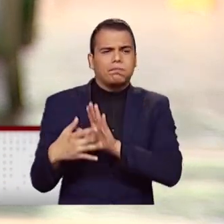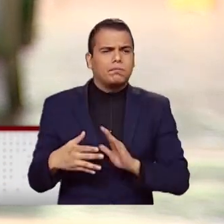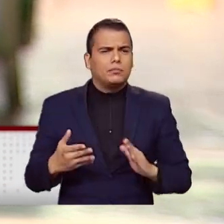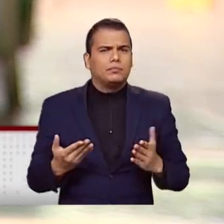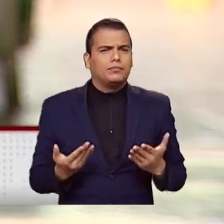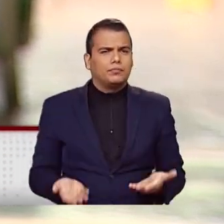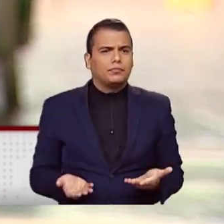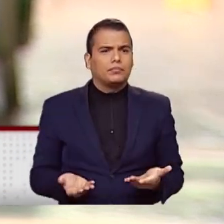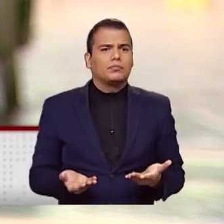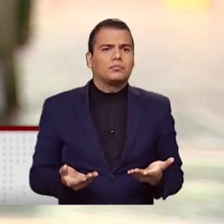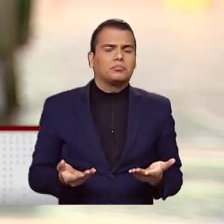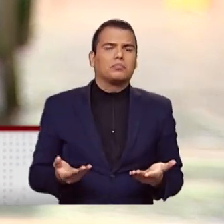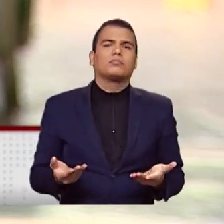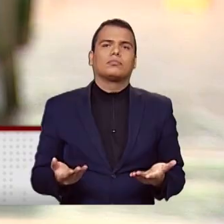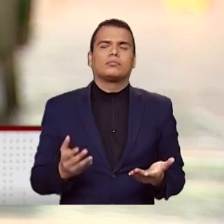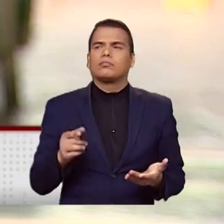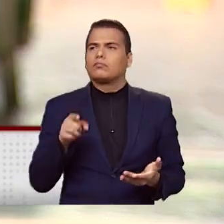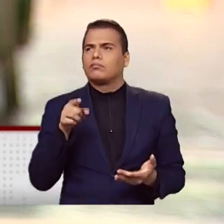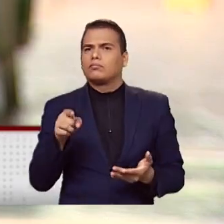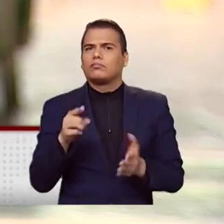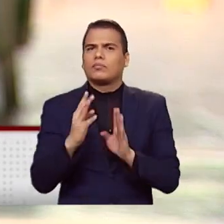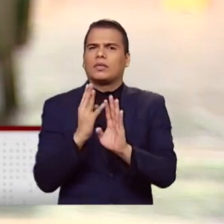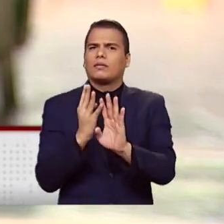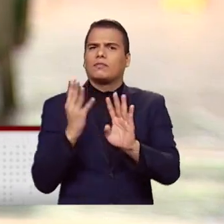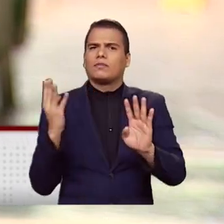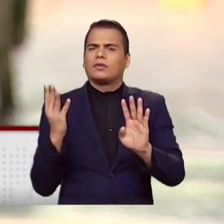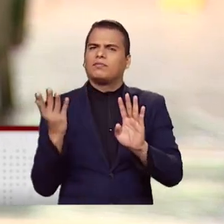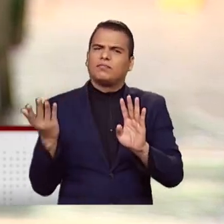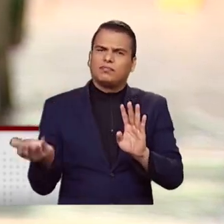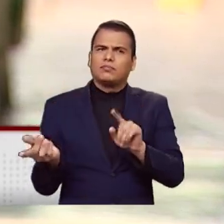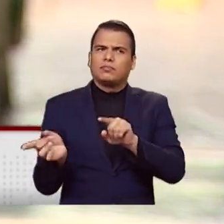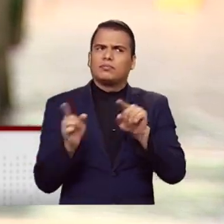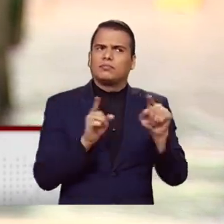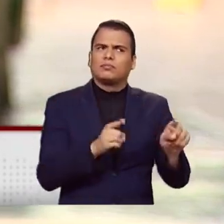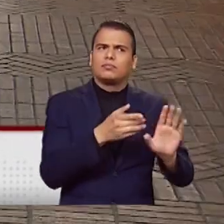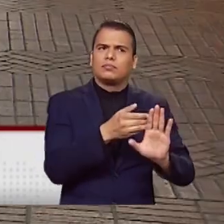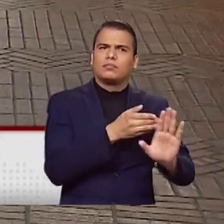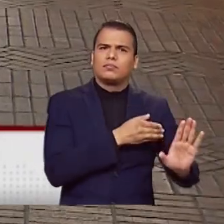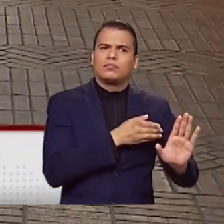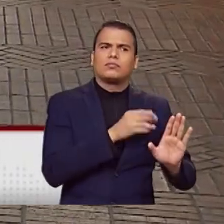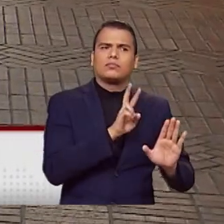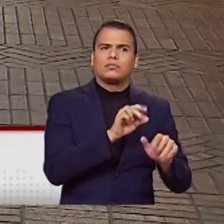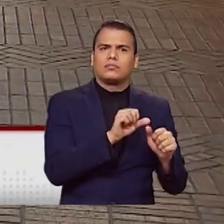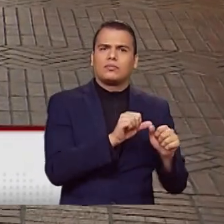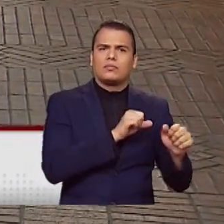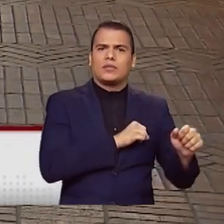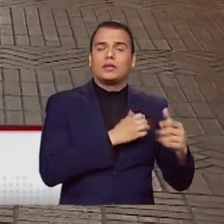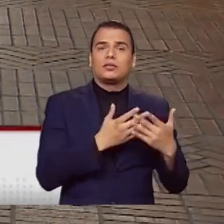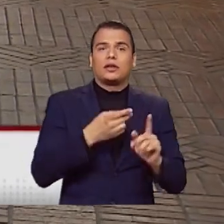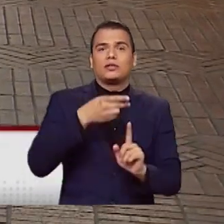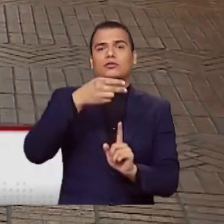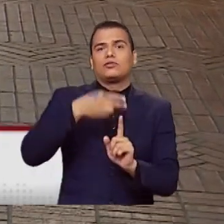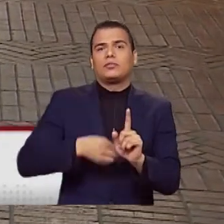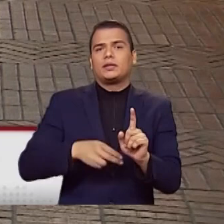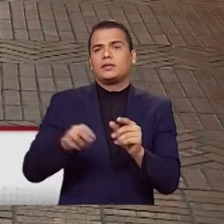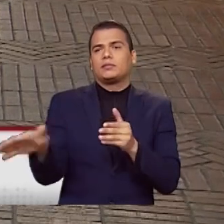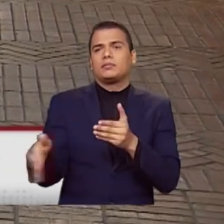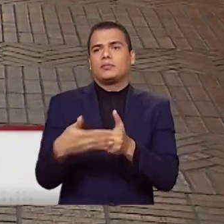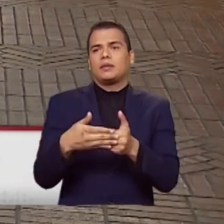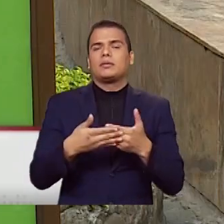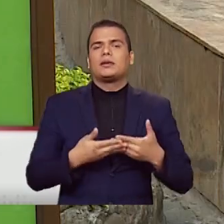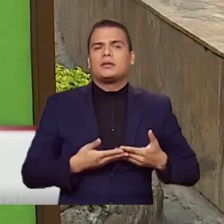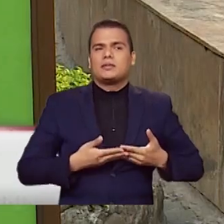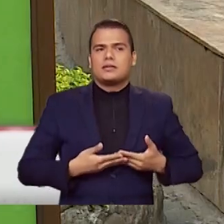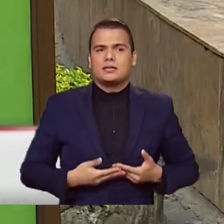indica claramente en dónde inician las filas, luego las separaciones a 2 metros. Fueron 2 largos meses de espera suficientes